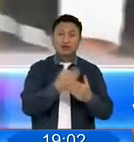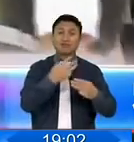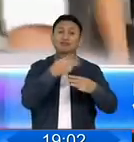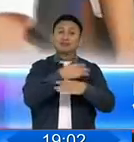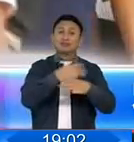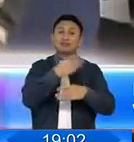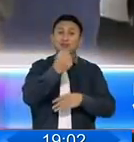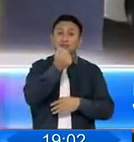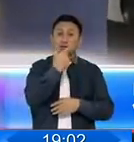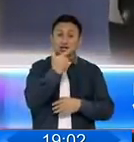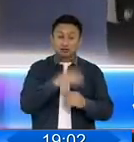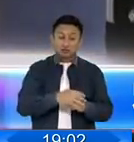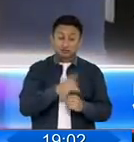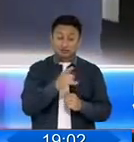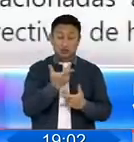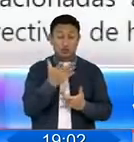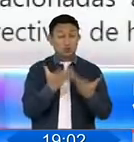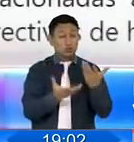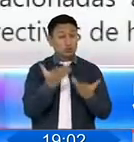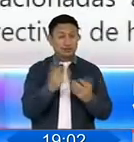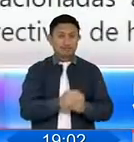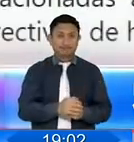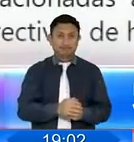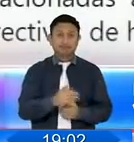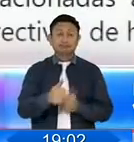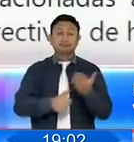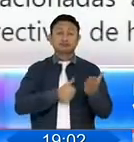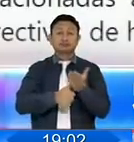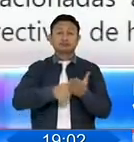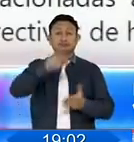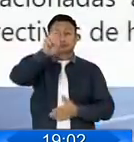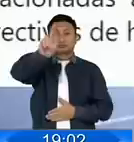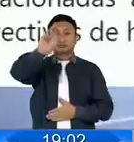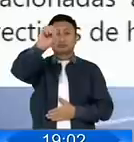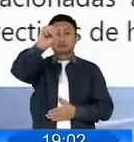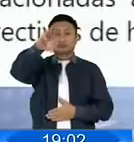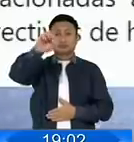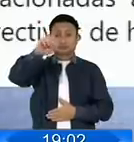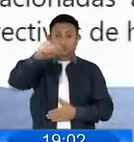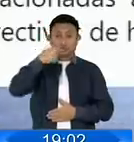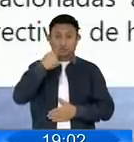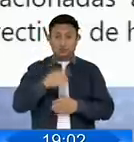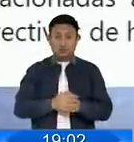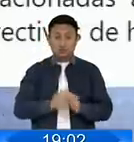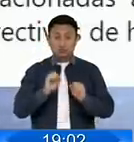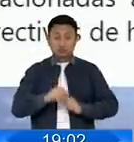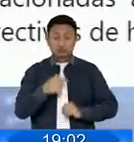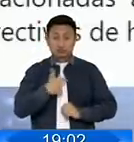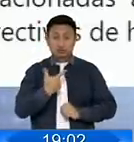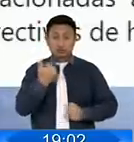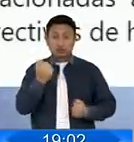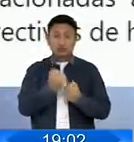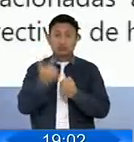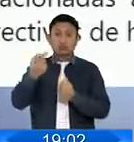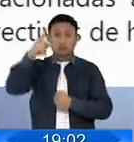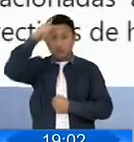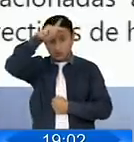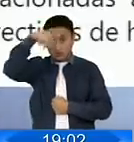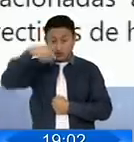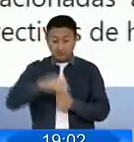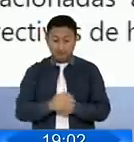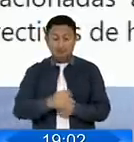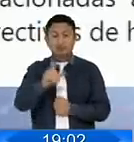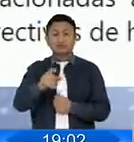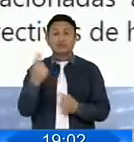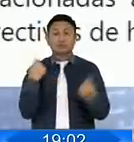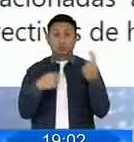supuestas irregularidades. La ministra María Paula Romo mencionó en un tuit que colabora con su par en Perú, pues entre los heridos se encontrarían